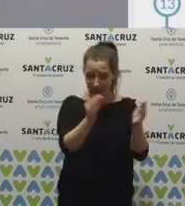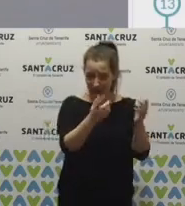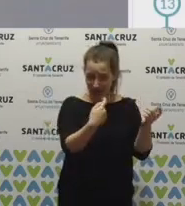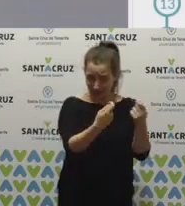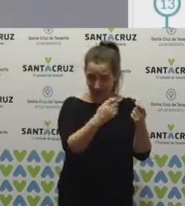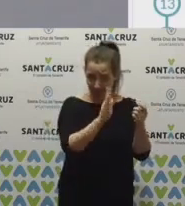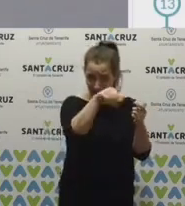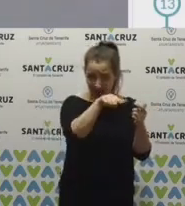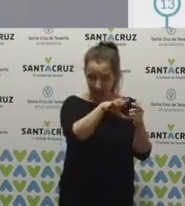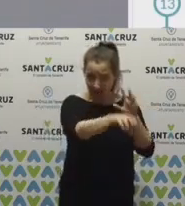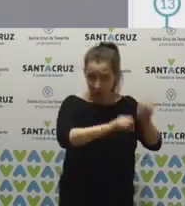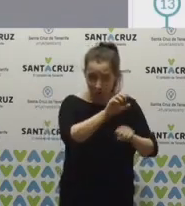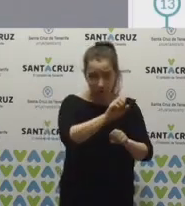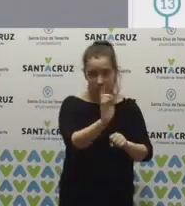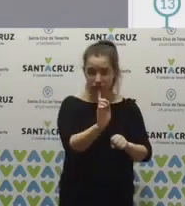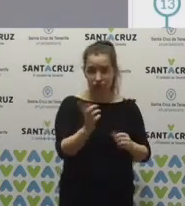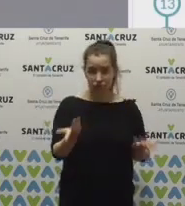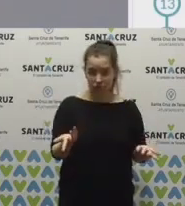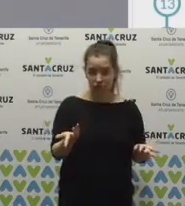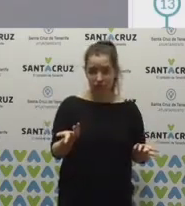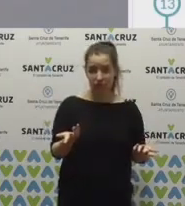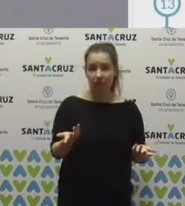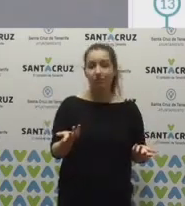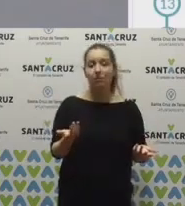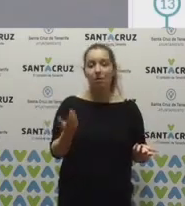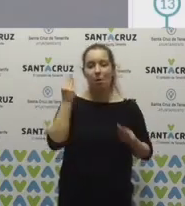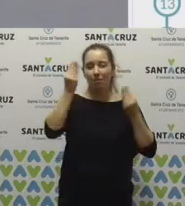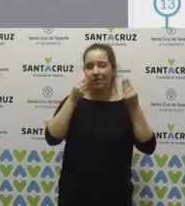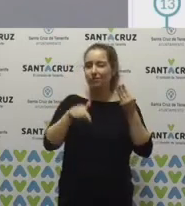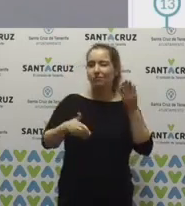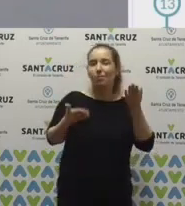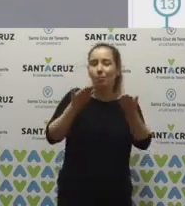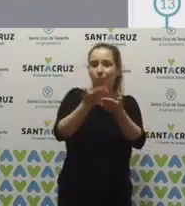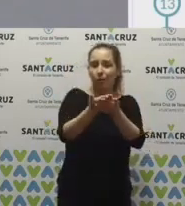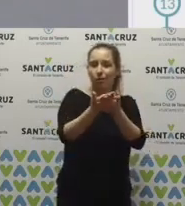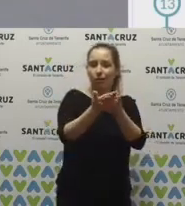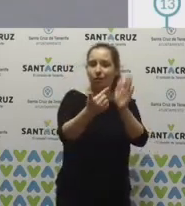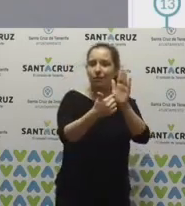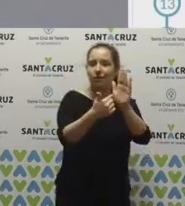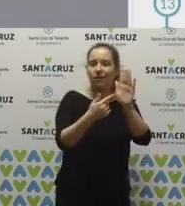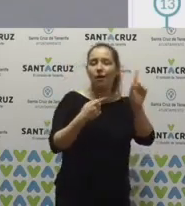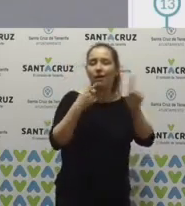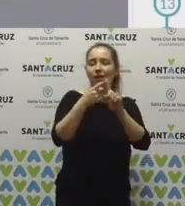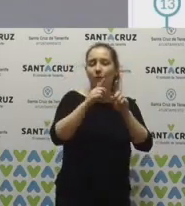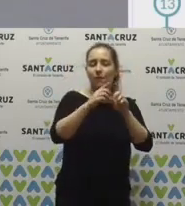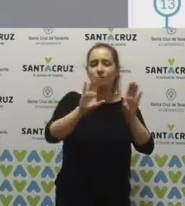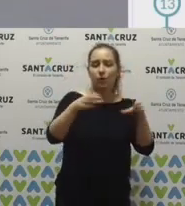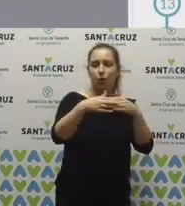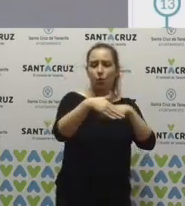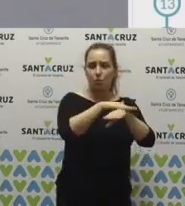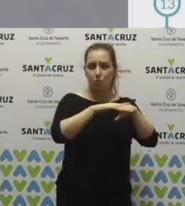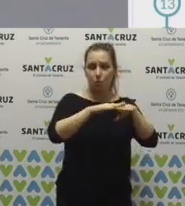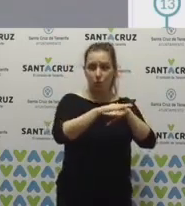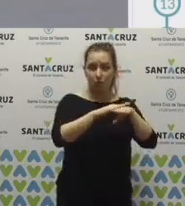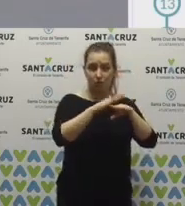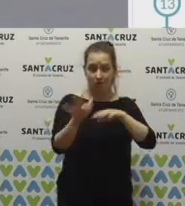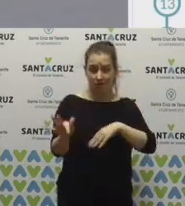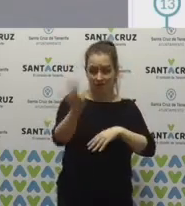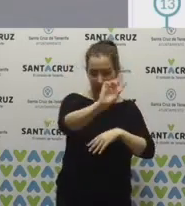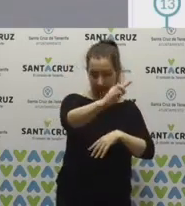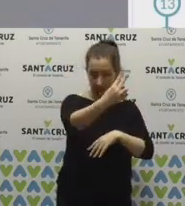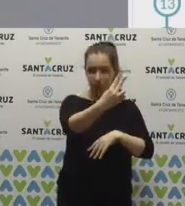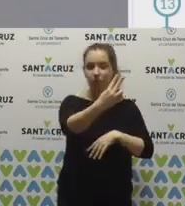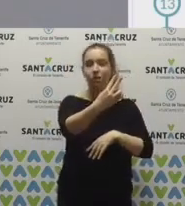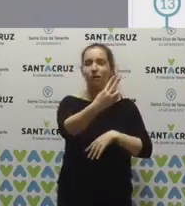naranja por lo tanto yo creo que esta emoción es para para que el grupo de gobierno pues en su segunda intervención se plantee